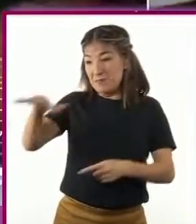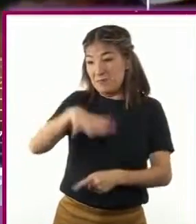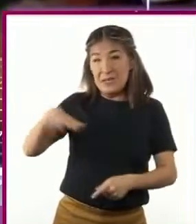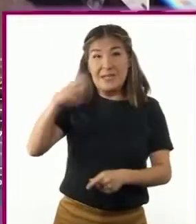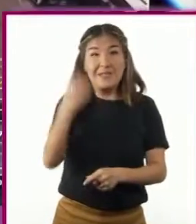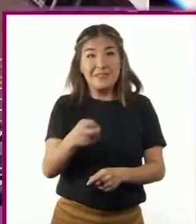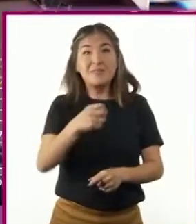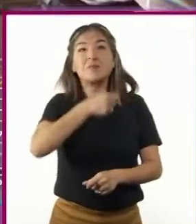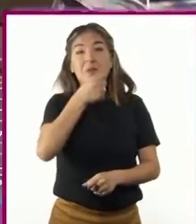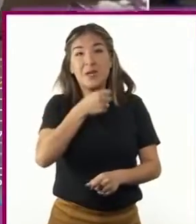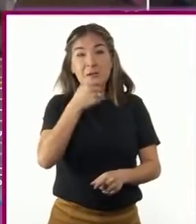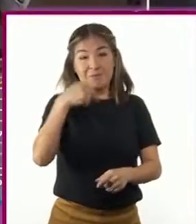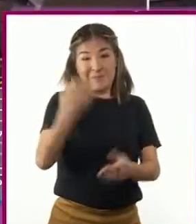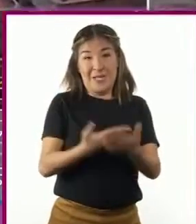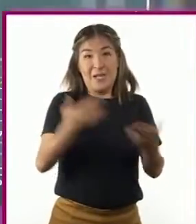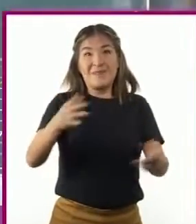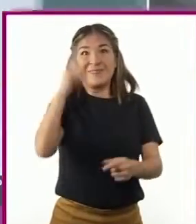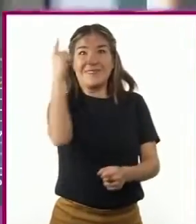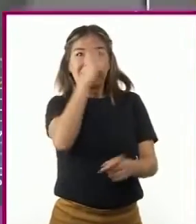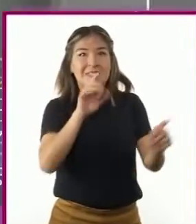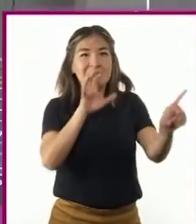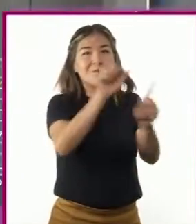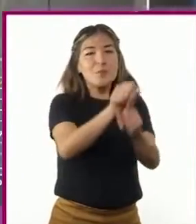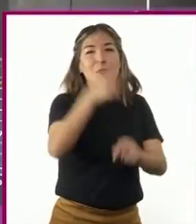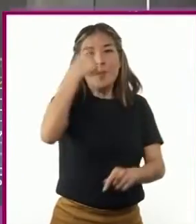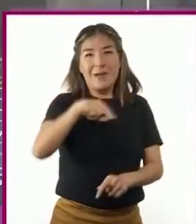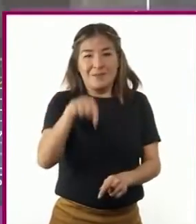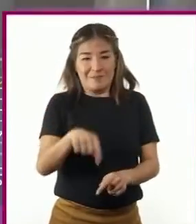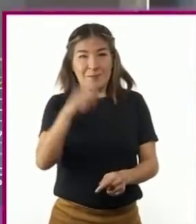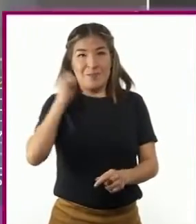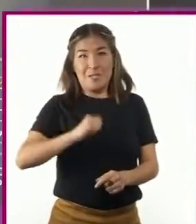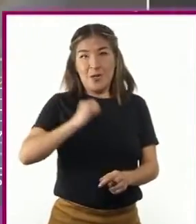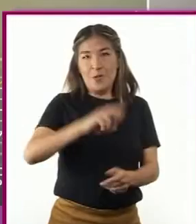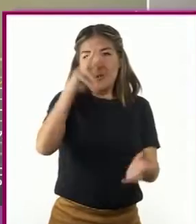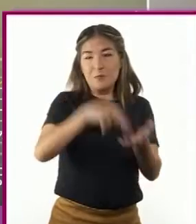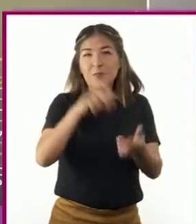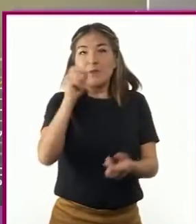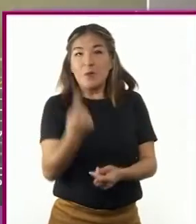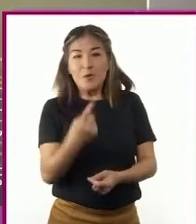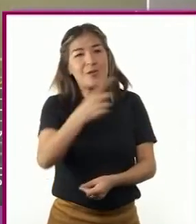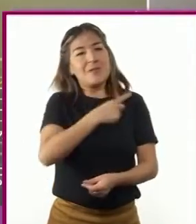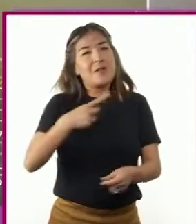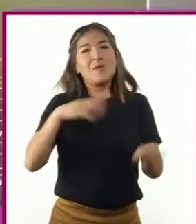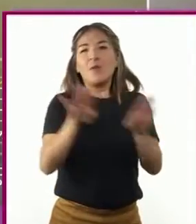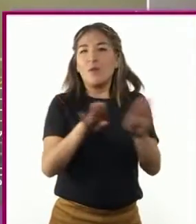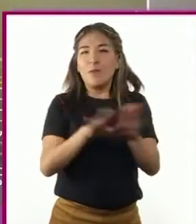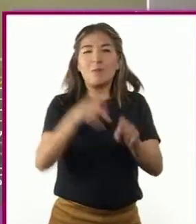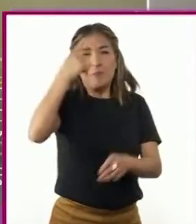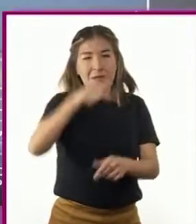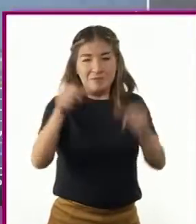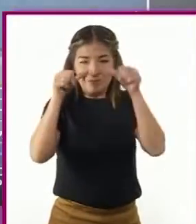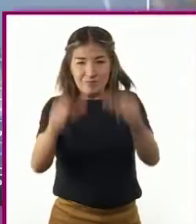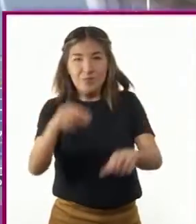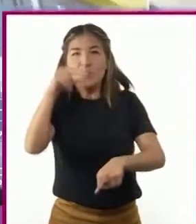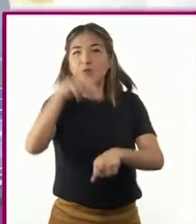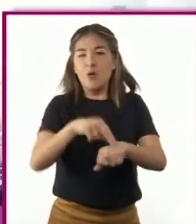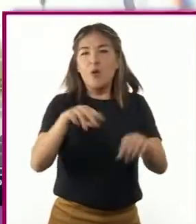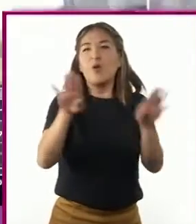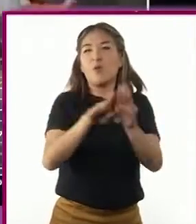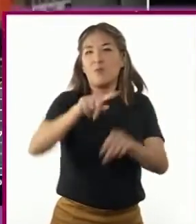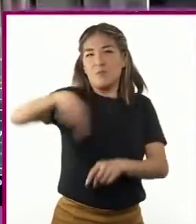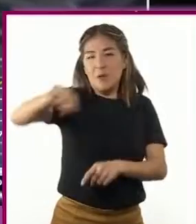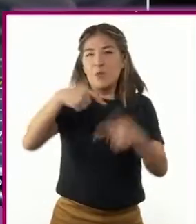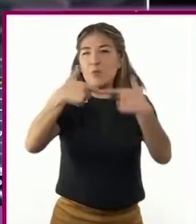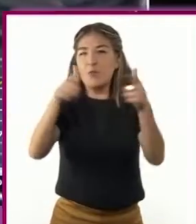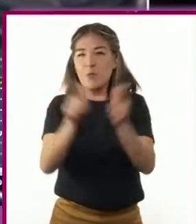siglo XXI. Pues los países deben invertir mayores recursos económicos con el fin de atender las necesidades de dicho grupo